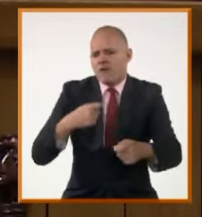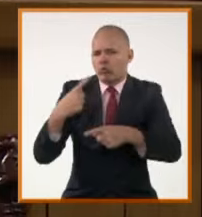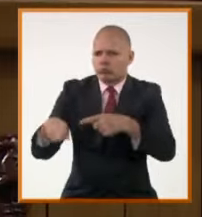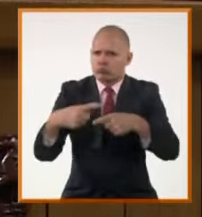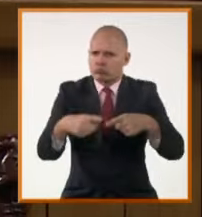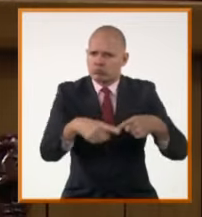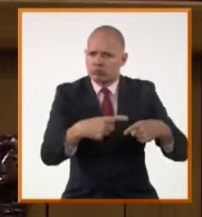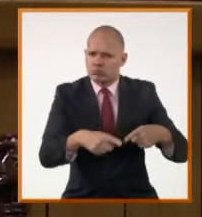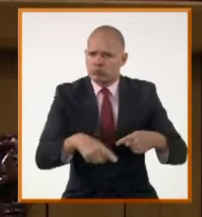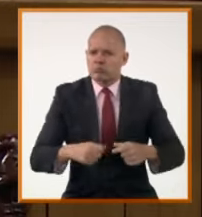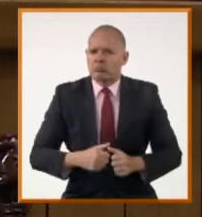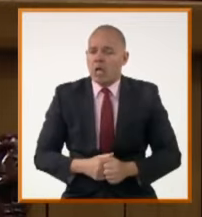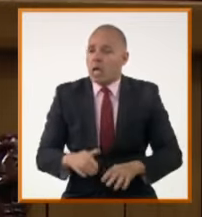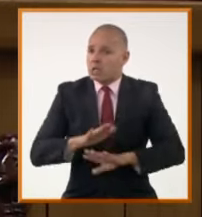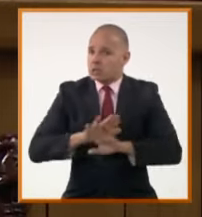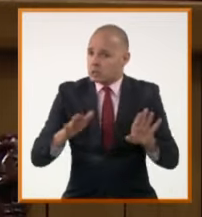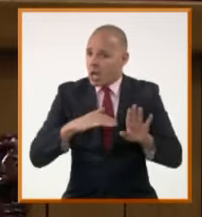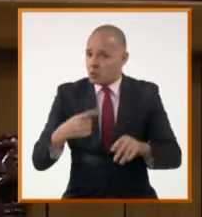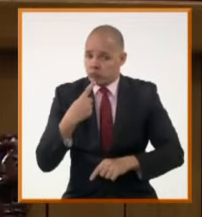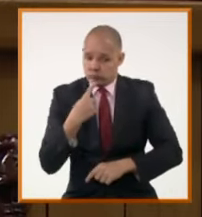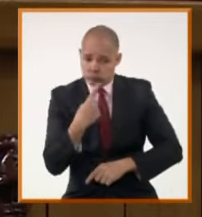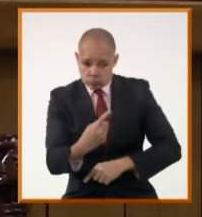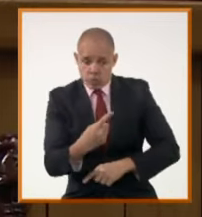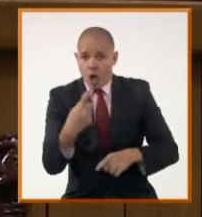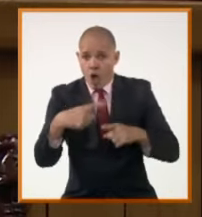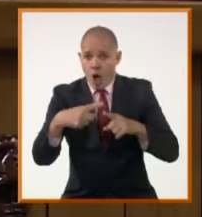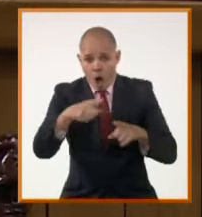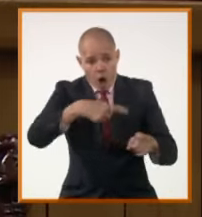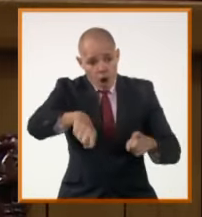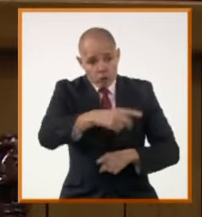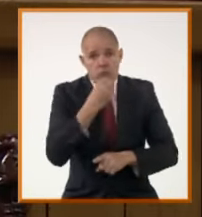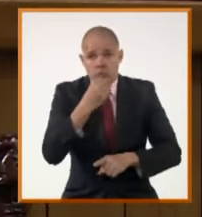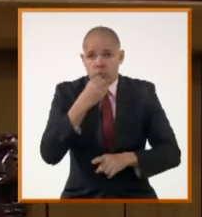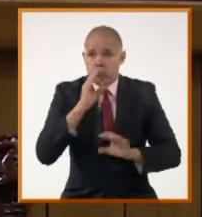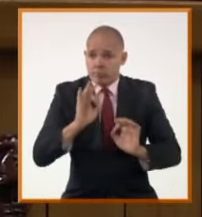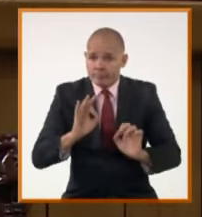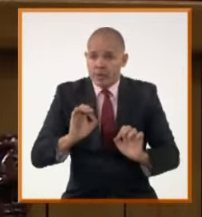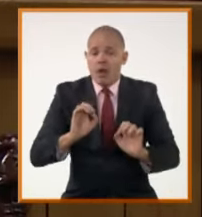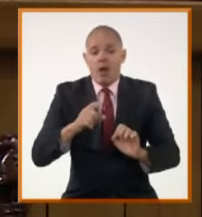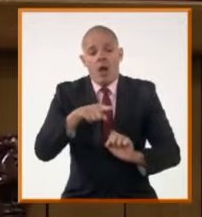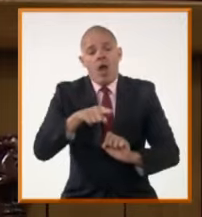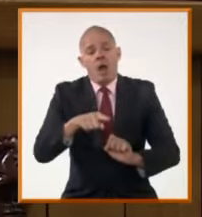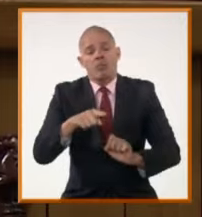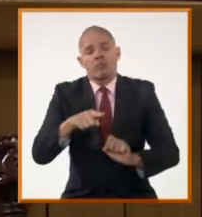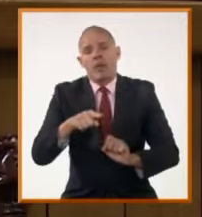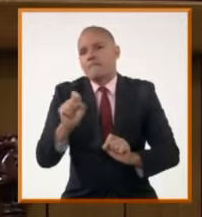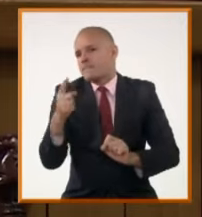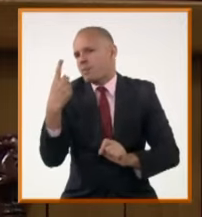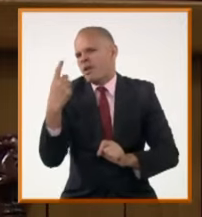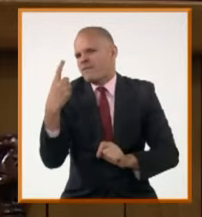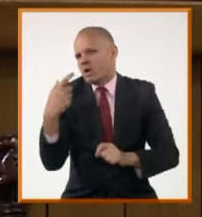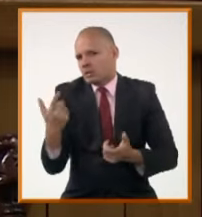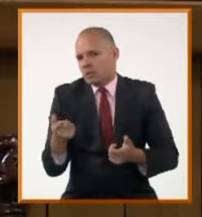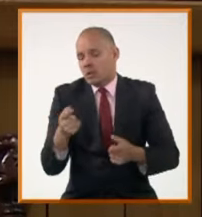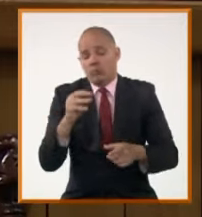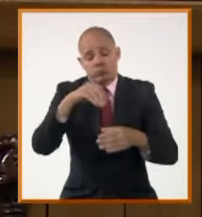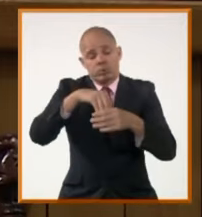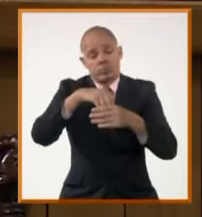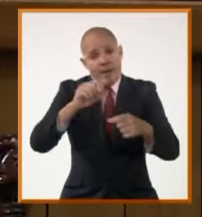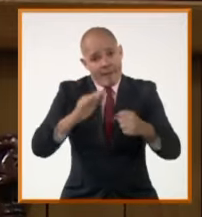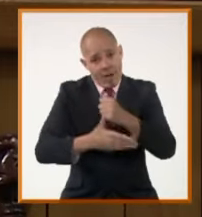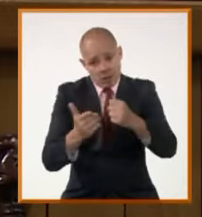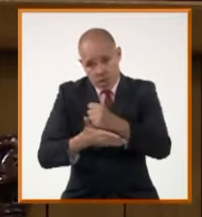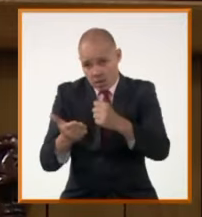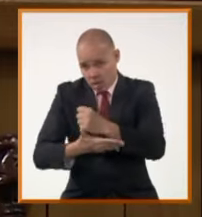Nosotros hemos autorizado para, mientras tanto, se vaya fortaleciendo la industria. Primero, la primera prioridad es sembrar caña y